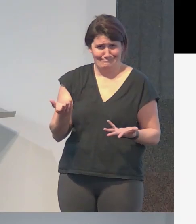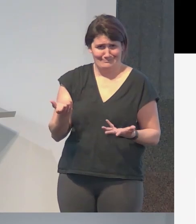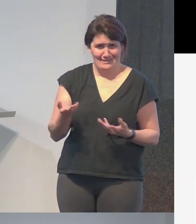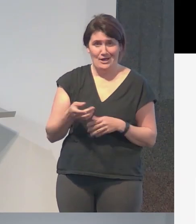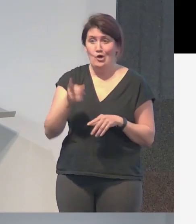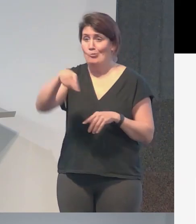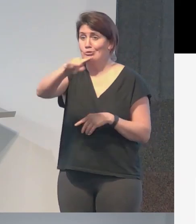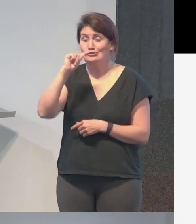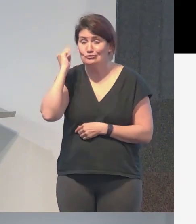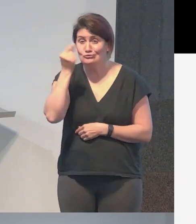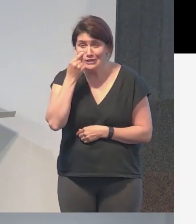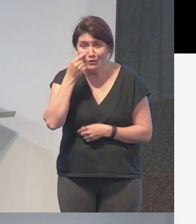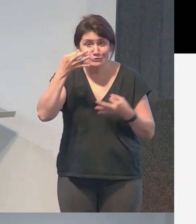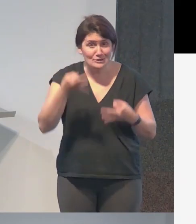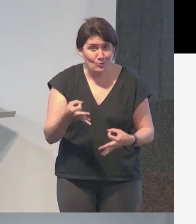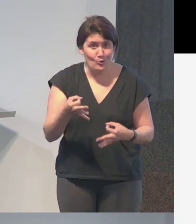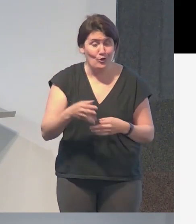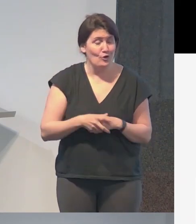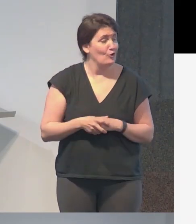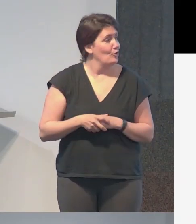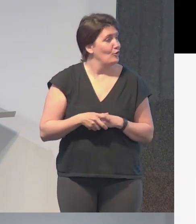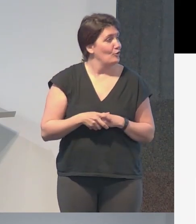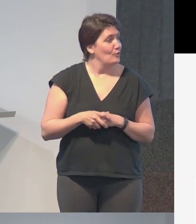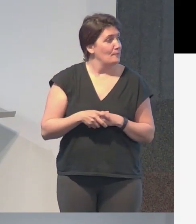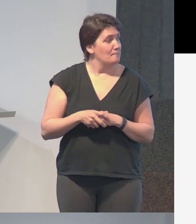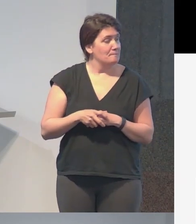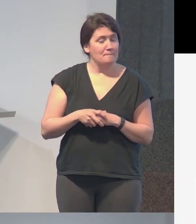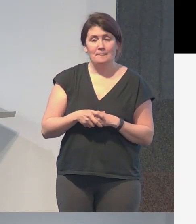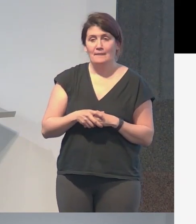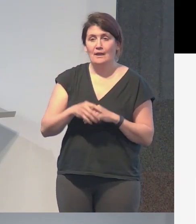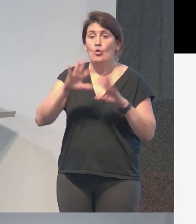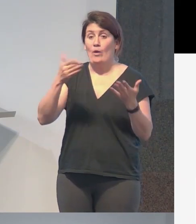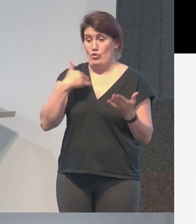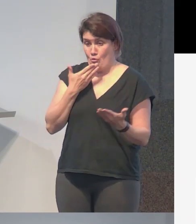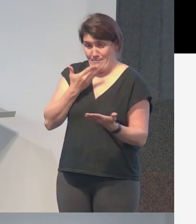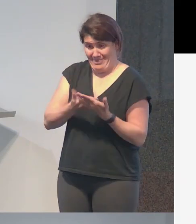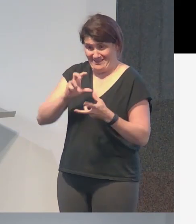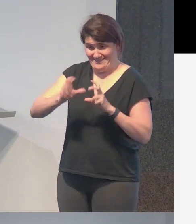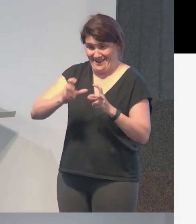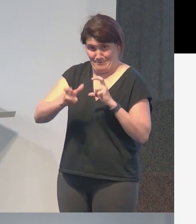Habréis notado que la versión que he puesto ahí, y de hecho cuando pedía a ChatGPT